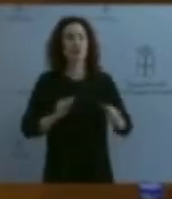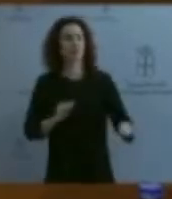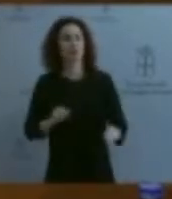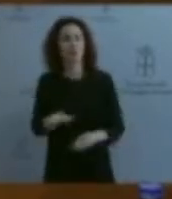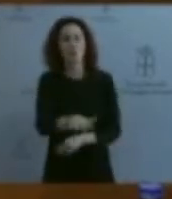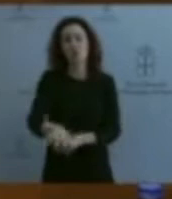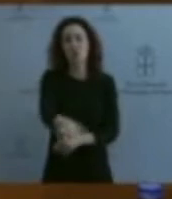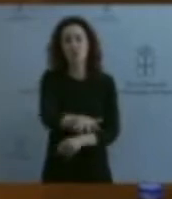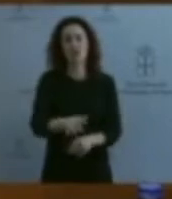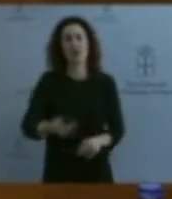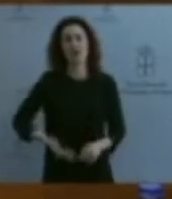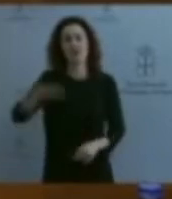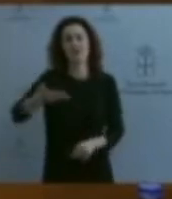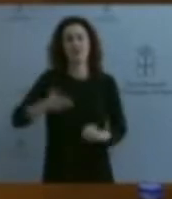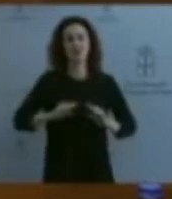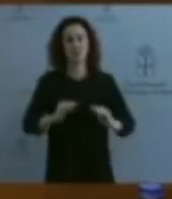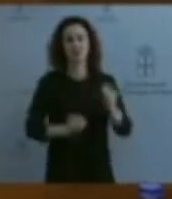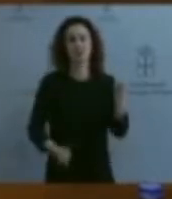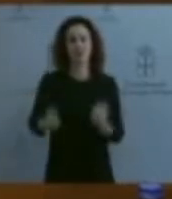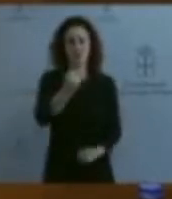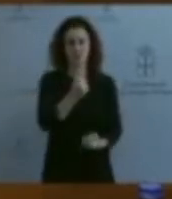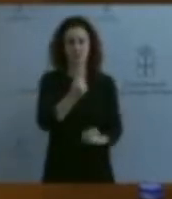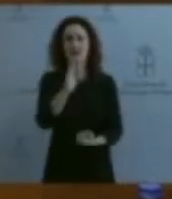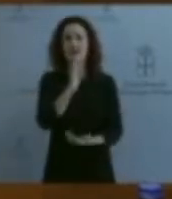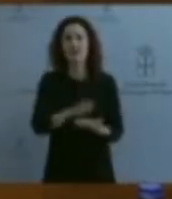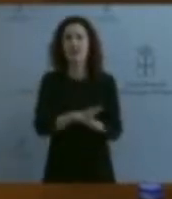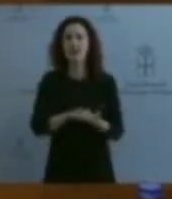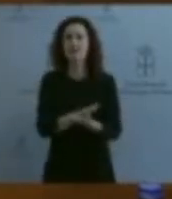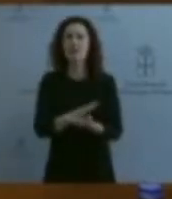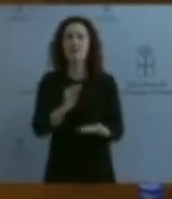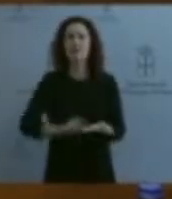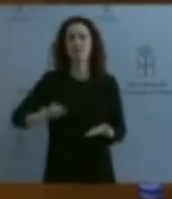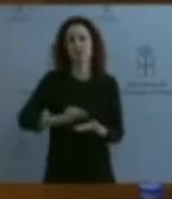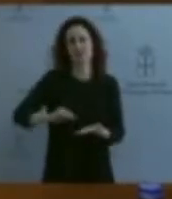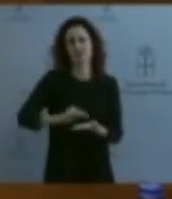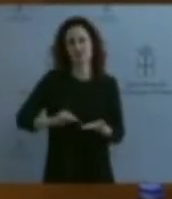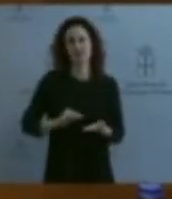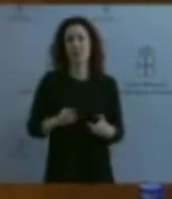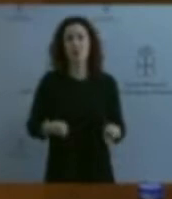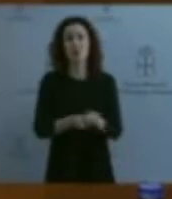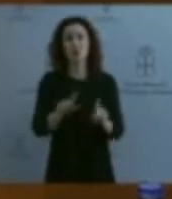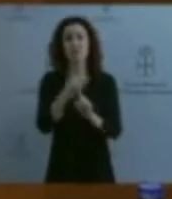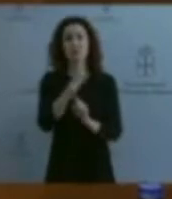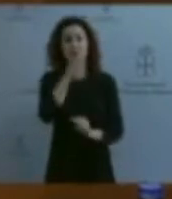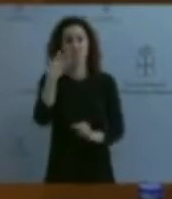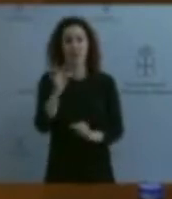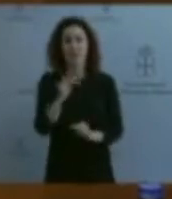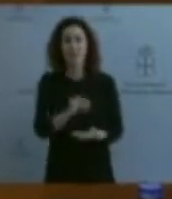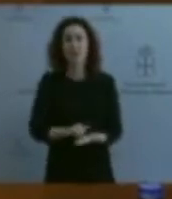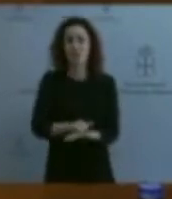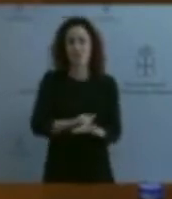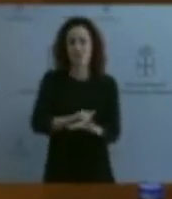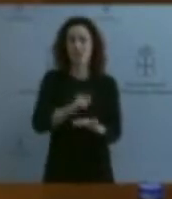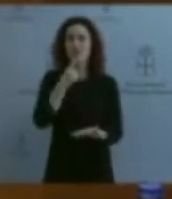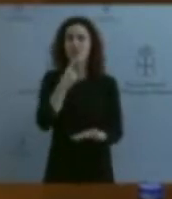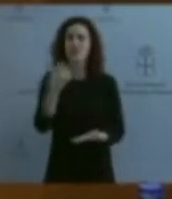hemos mencionado antes en muchas ocasiones. Así está ocurriendo en Francia. En Nueva York, exigiendo nacionalizar las empresas de fabricación de productos